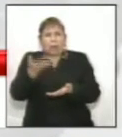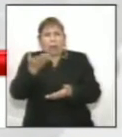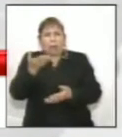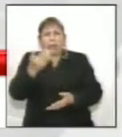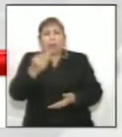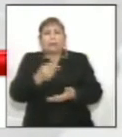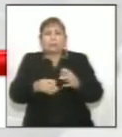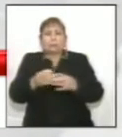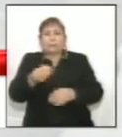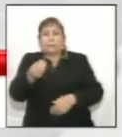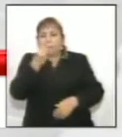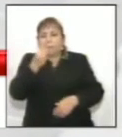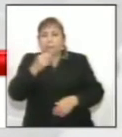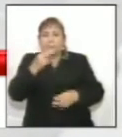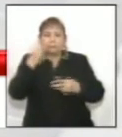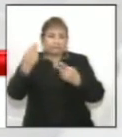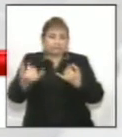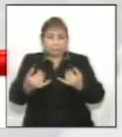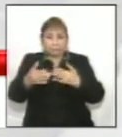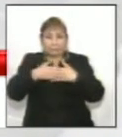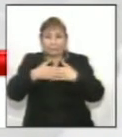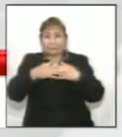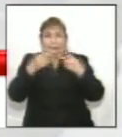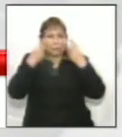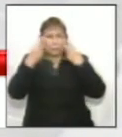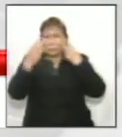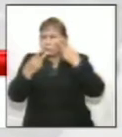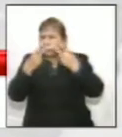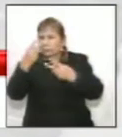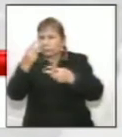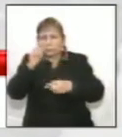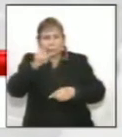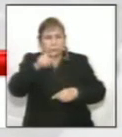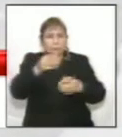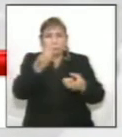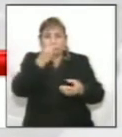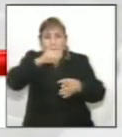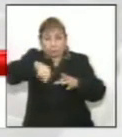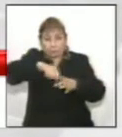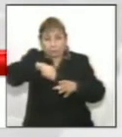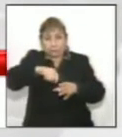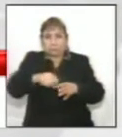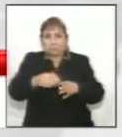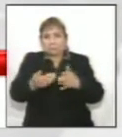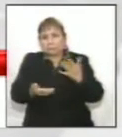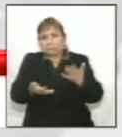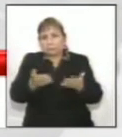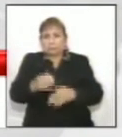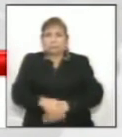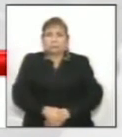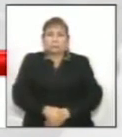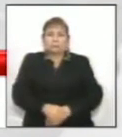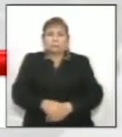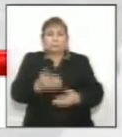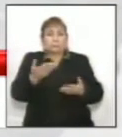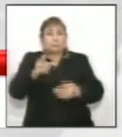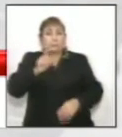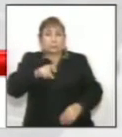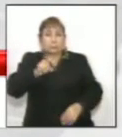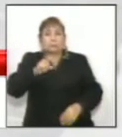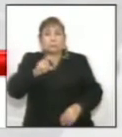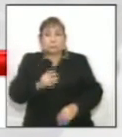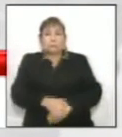visitando los comedores populares, la reactivación funciona de manera parcial. Es necesario, a